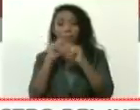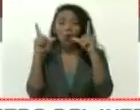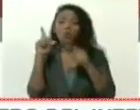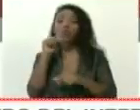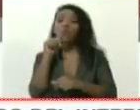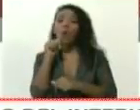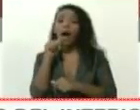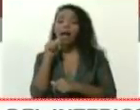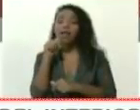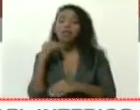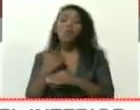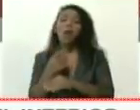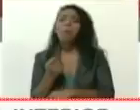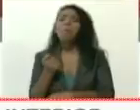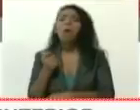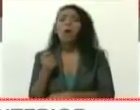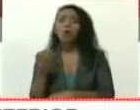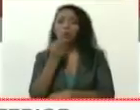comida.